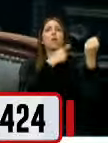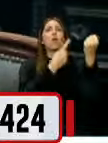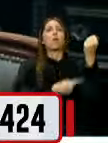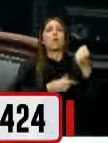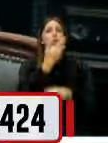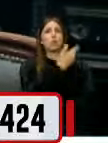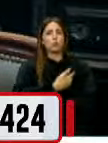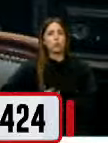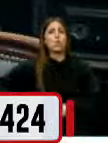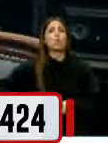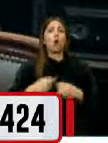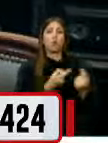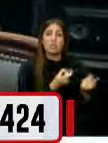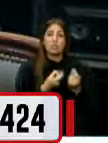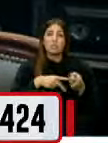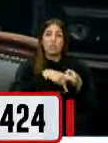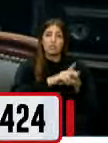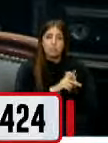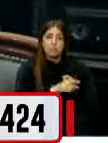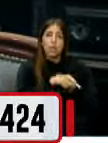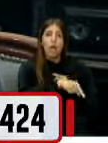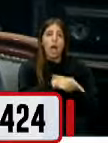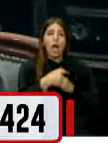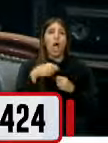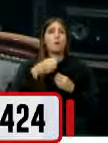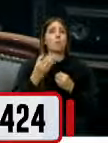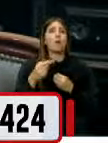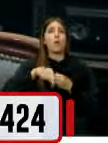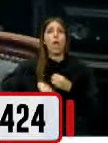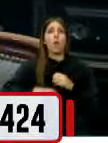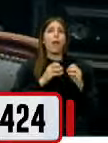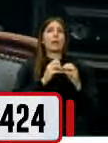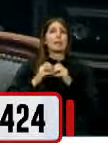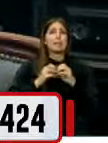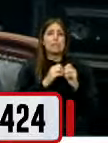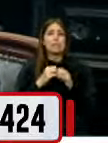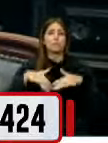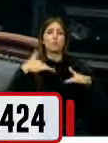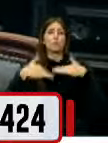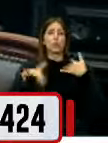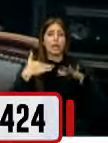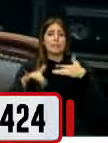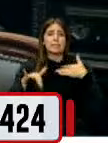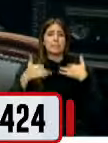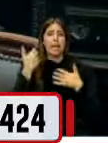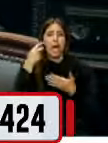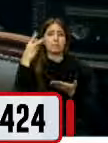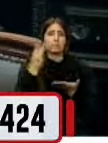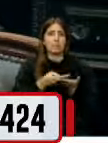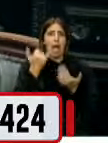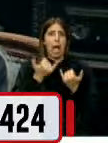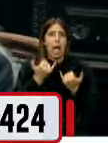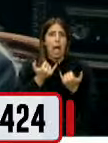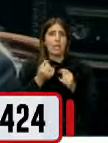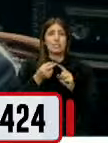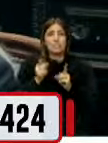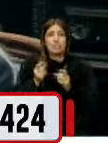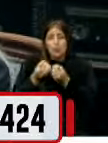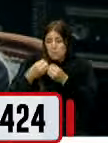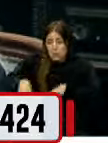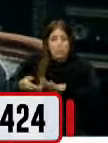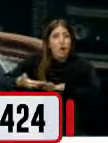antes en la campaña y la gente lo acompañó. De mente no tiene nada, uno puede no coincidir con lo que está matando jubilados. Está matando jubilados. Es así. Y después los jubilados,